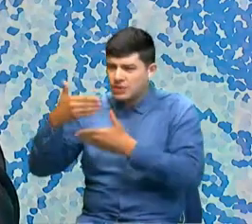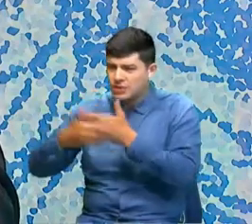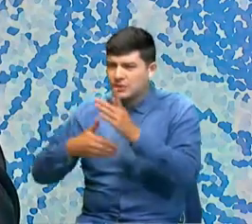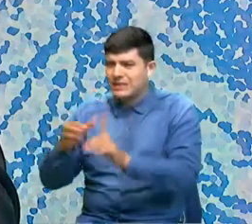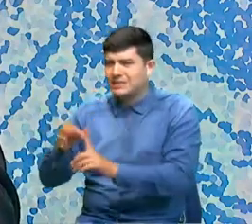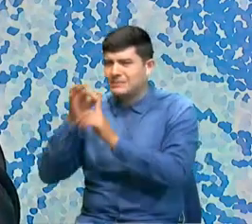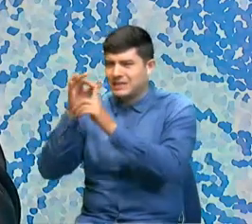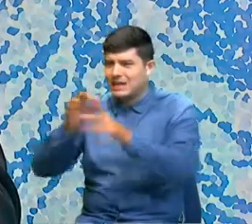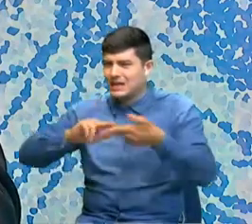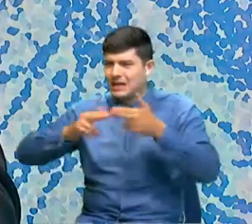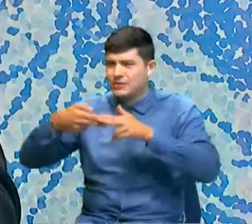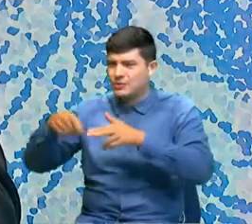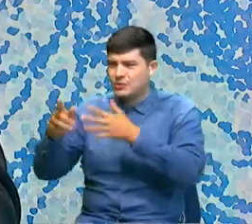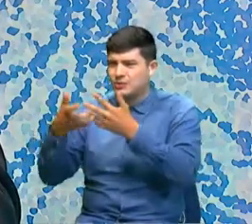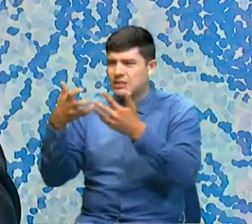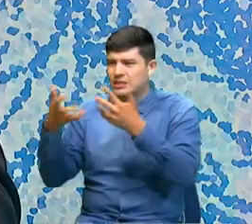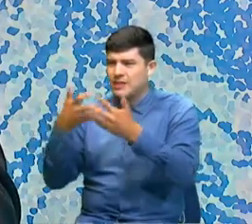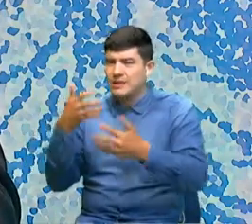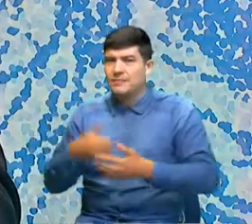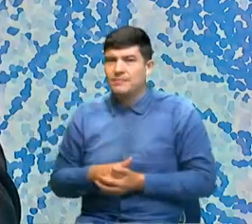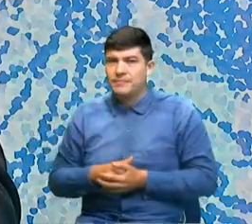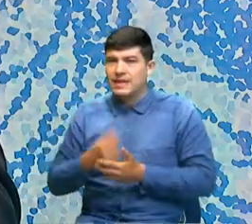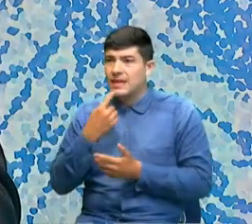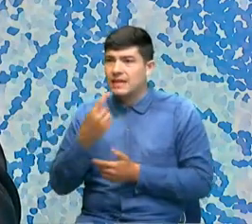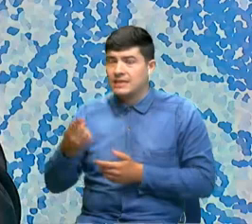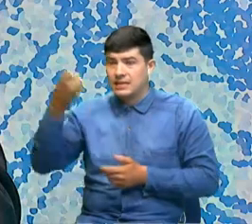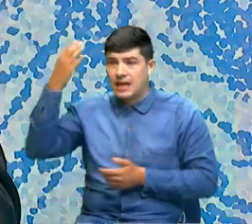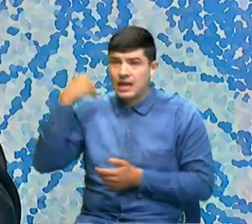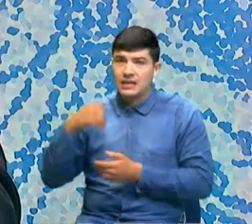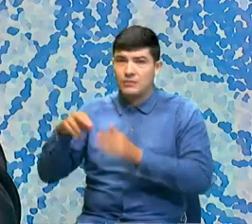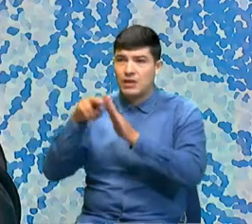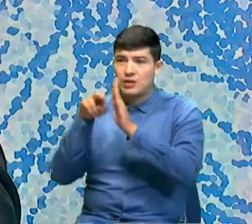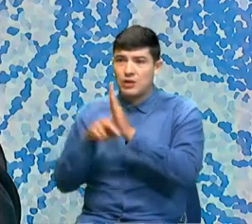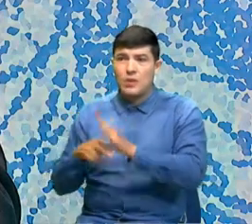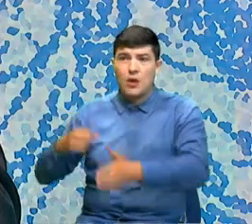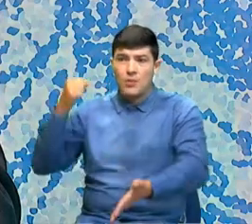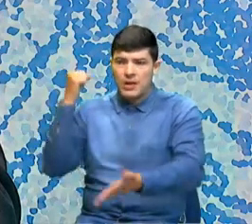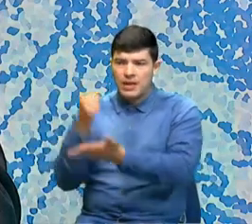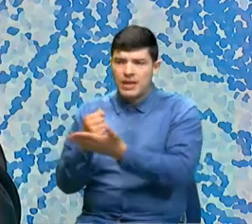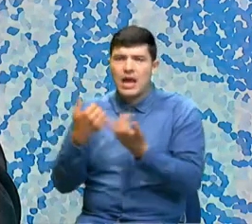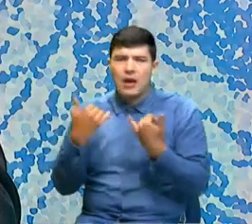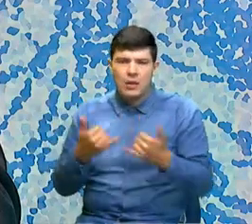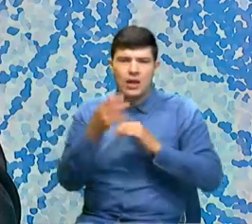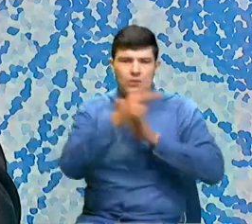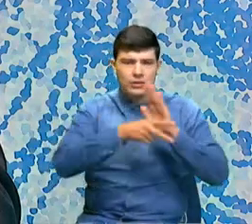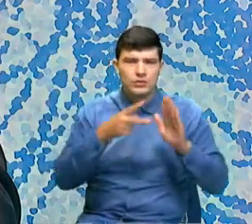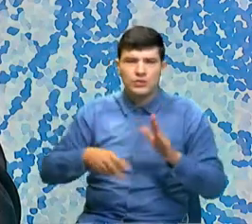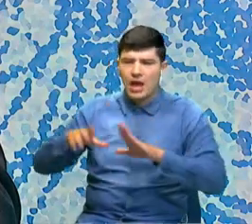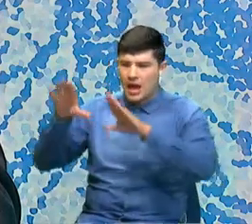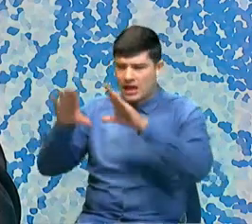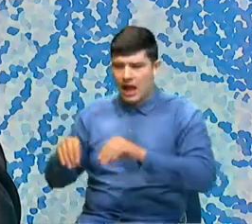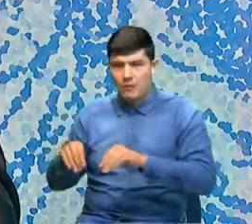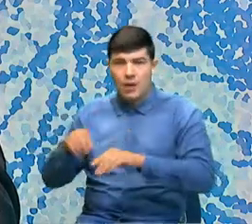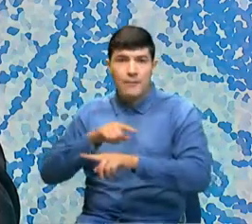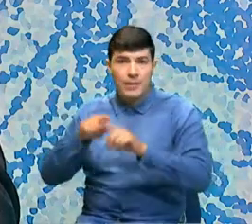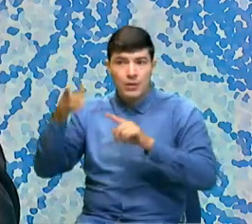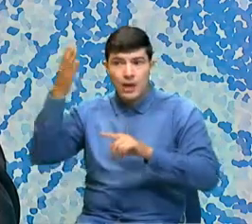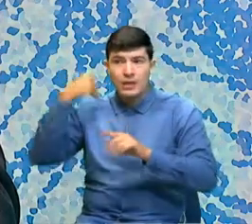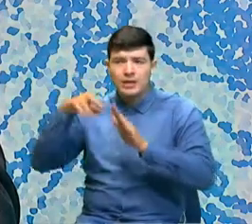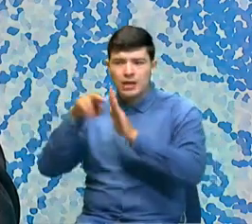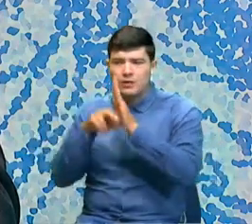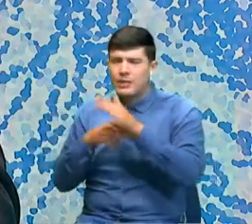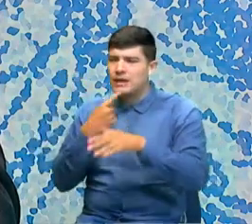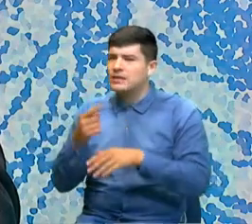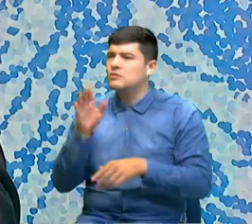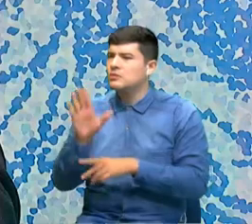en cuanto al sistema. Había una figura obligatoria antes que la acabó la Corte Constitucional, que era que usted no